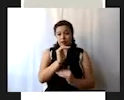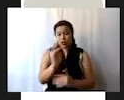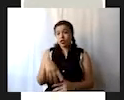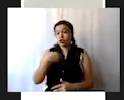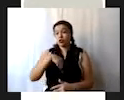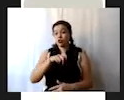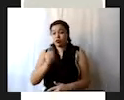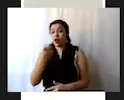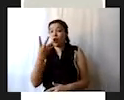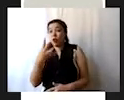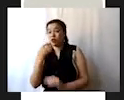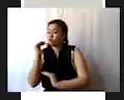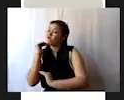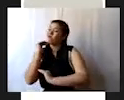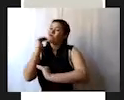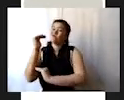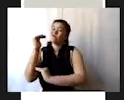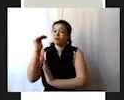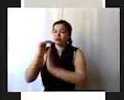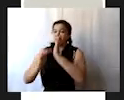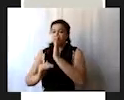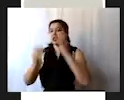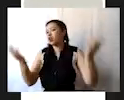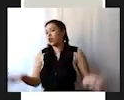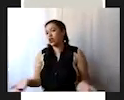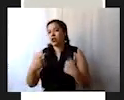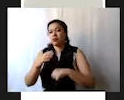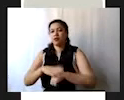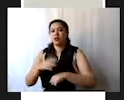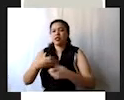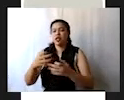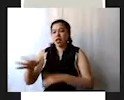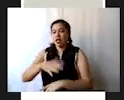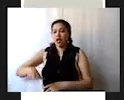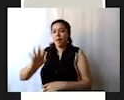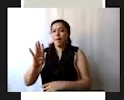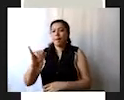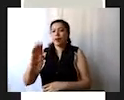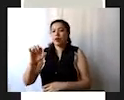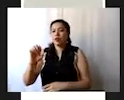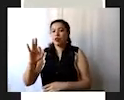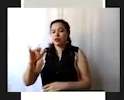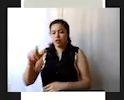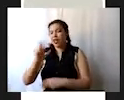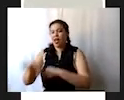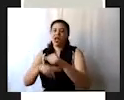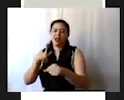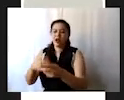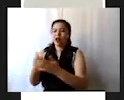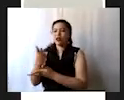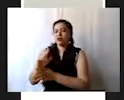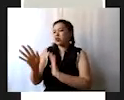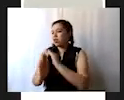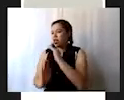excedidos, particularmente, y el más grave, pues en el tema de la integridad de la biosfera, que tiene que ver con biodiversidad.